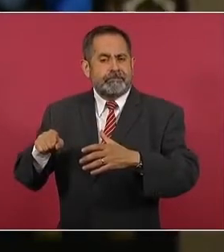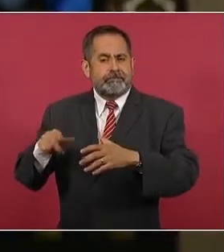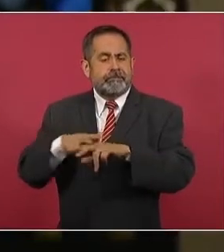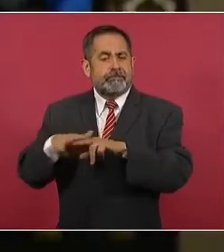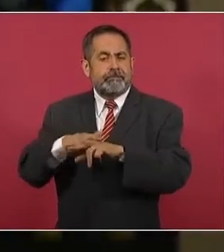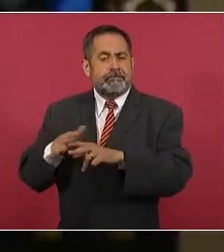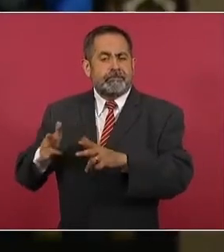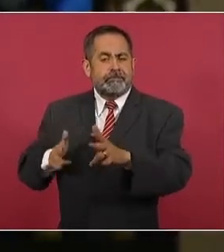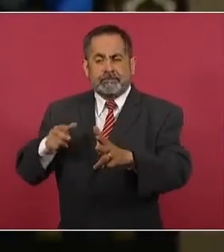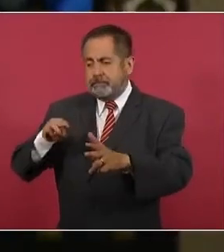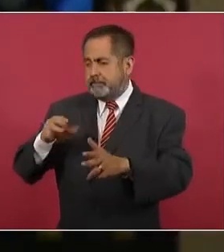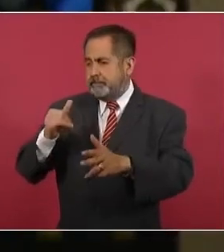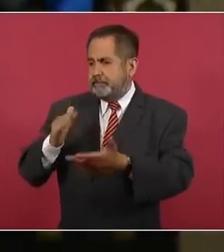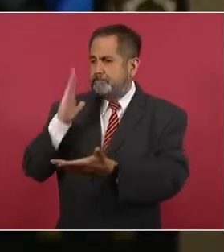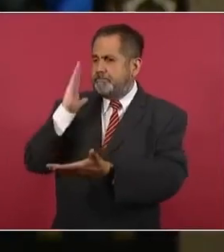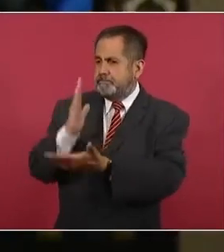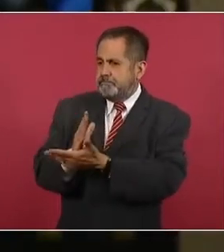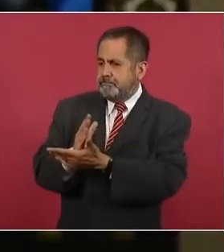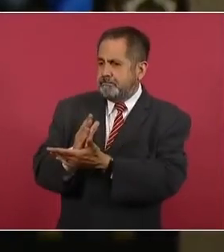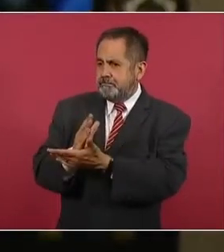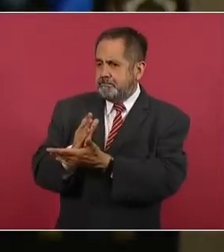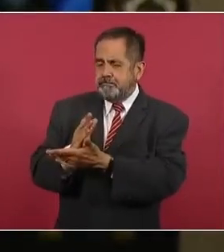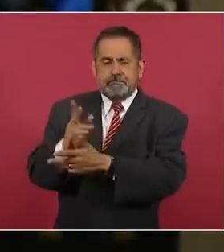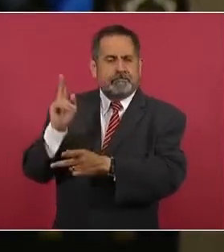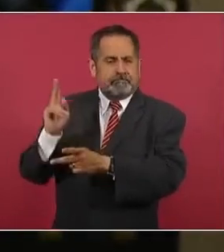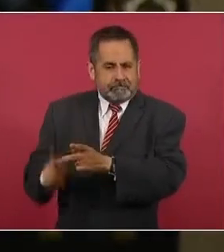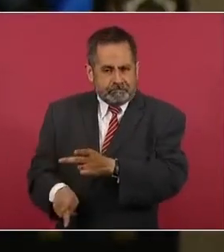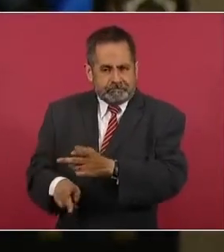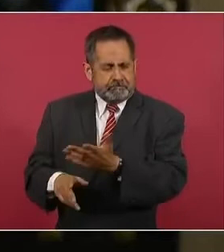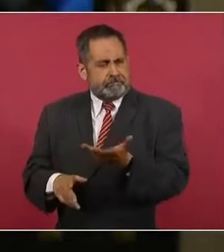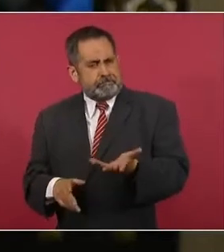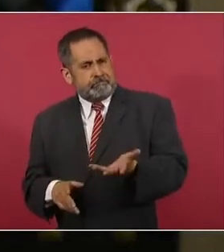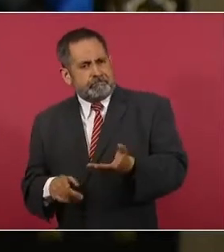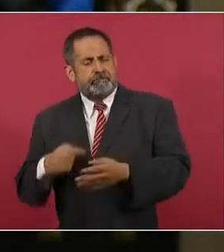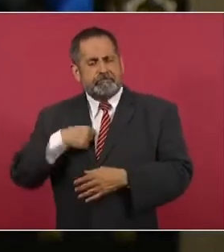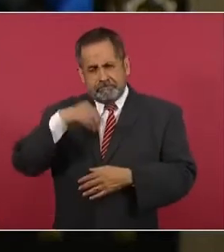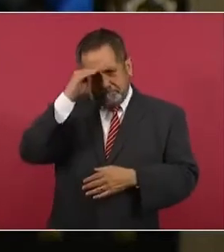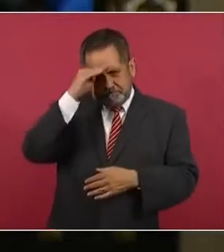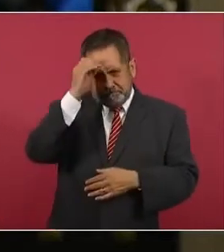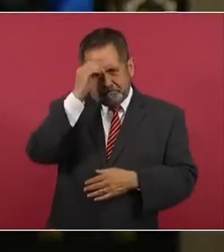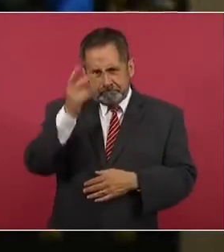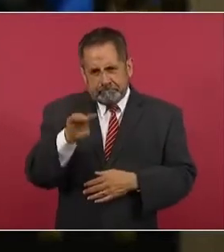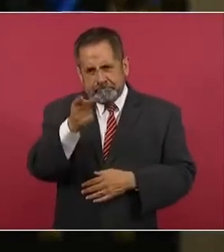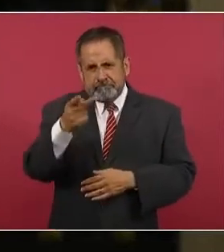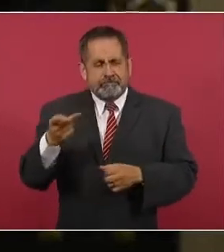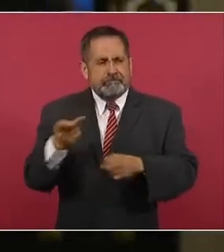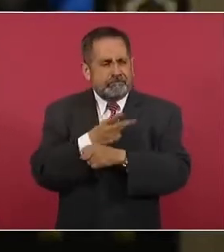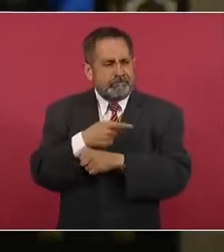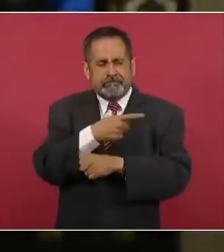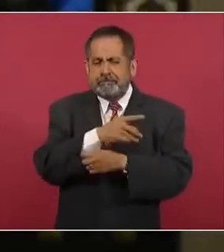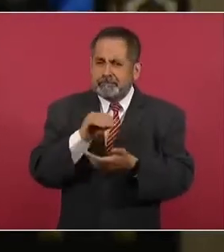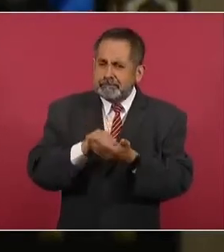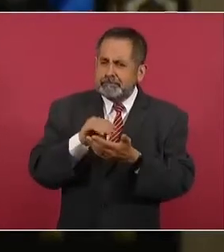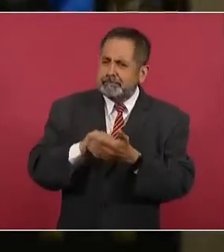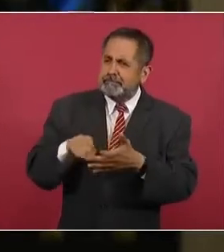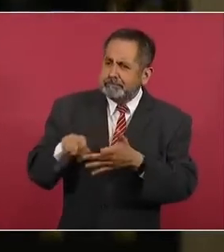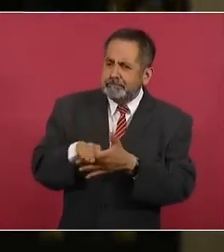Maya. Me gustaría saber su opinión a estas continuas